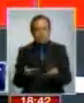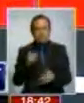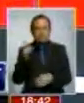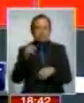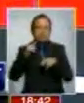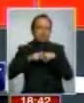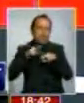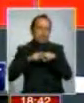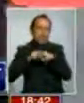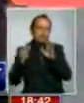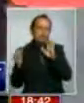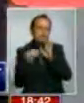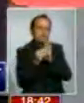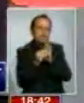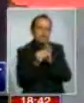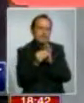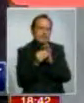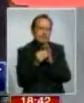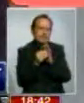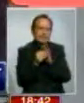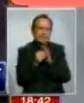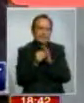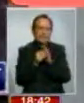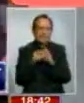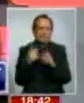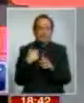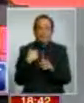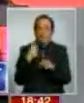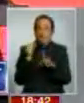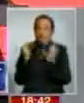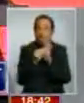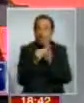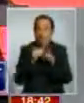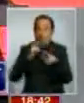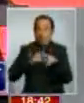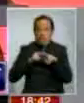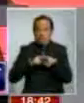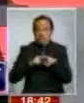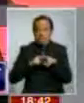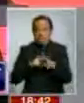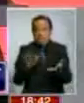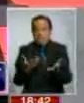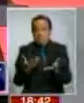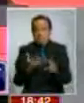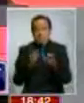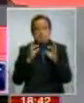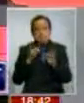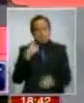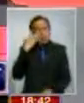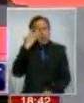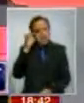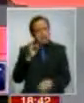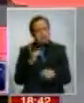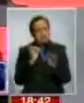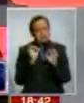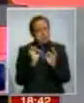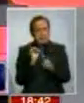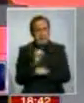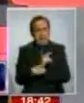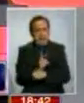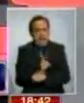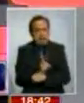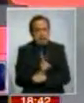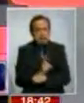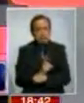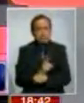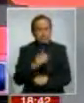pondría? Eso de las notas es una práctica terrible. Yo creo que la reacción ha sido oportuna. Intervino